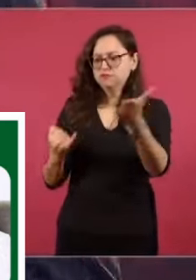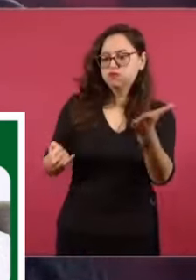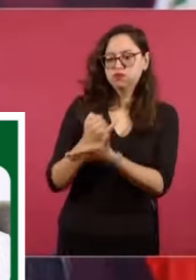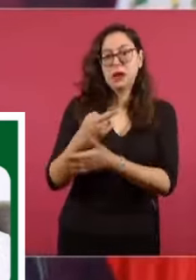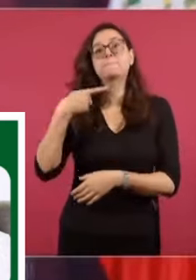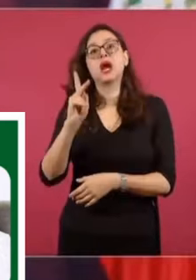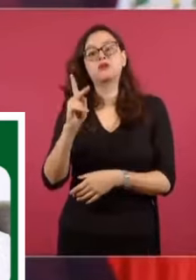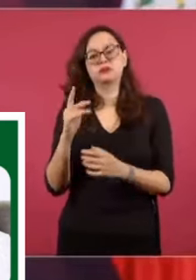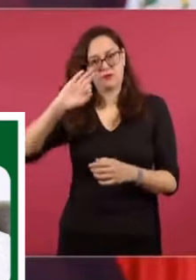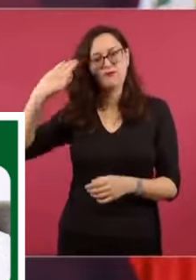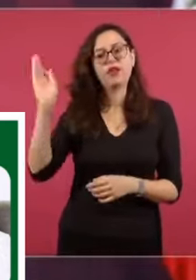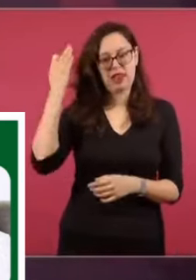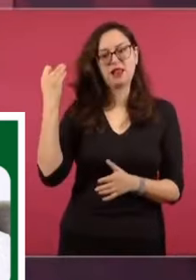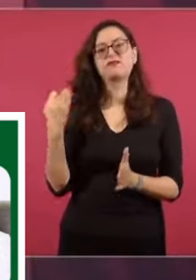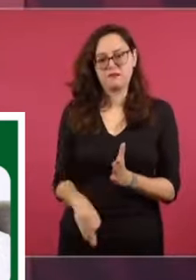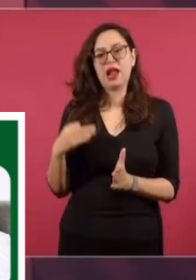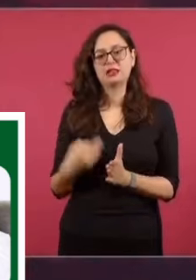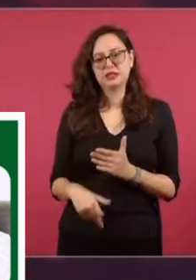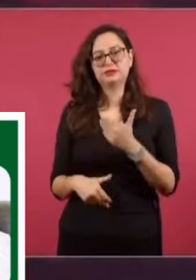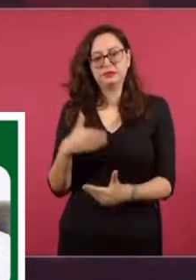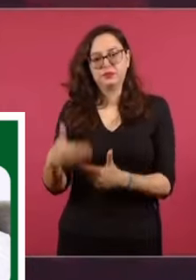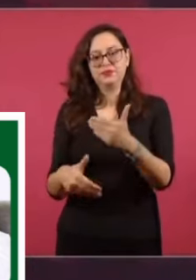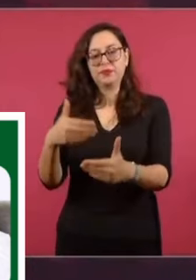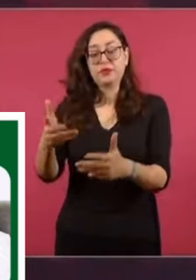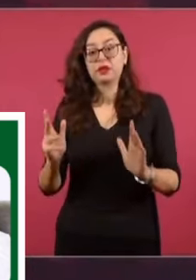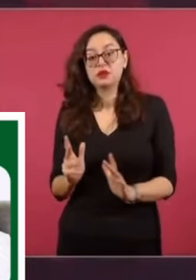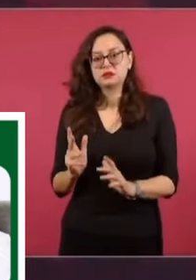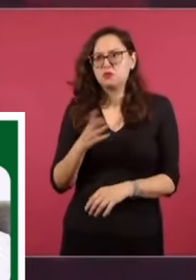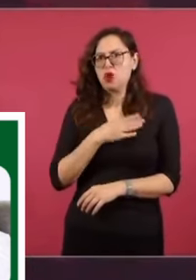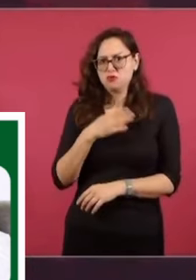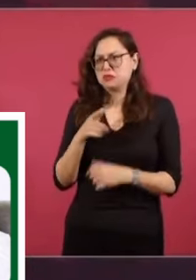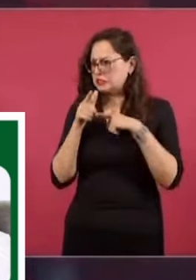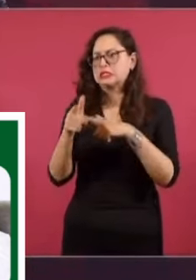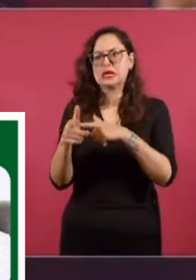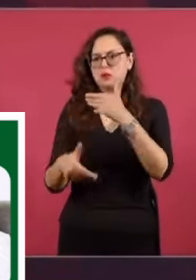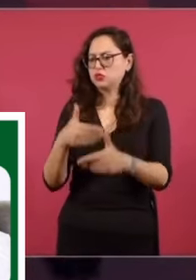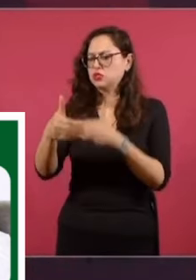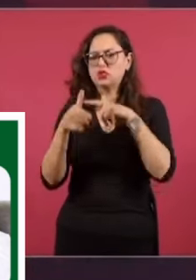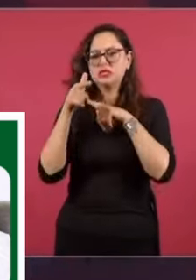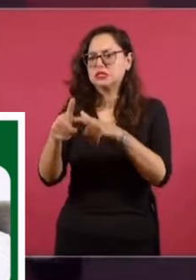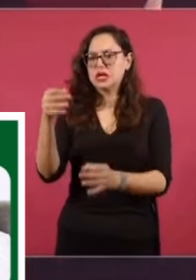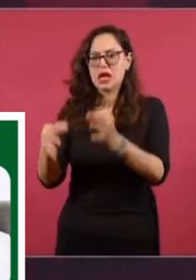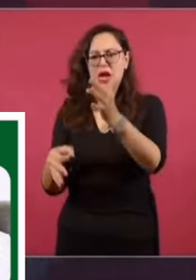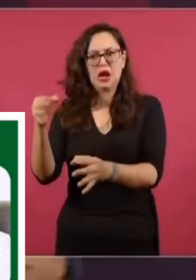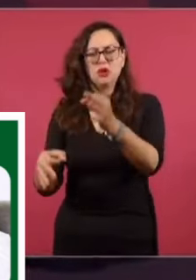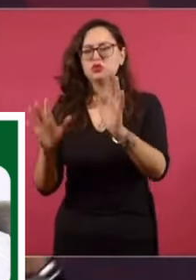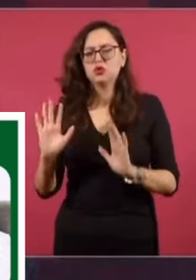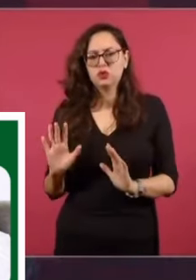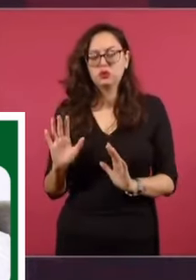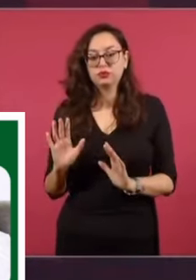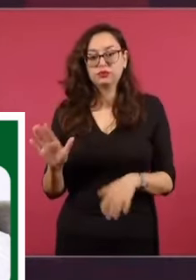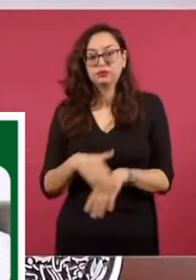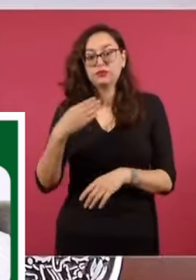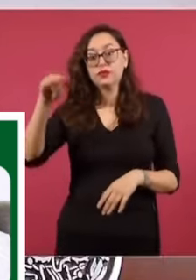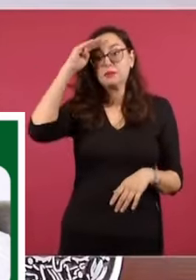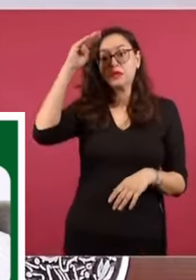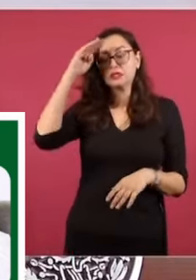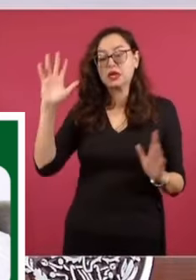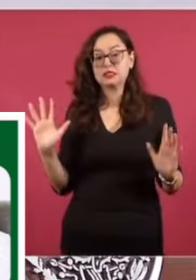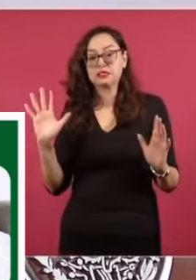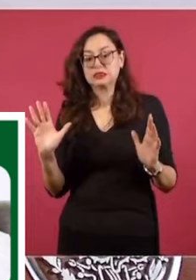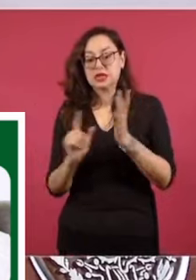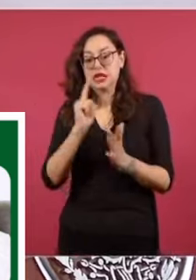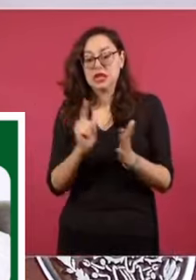piense de que nosotros queremos la ley del embudo, que nada más lo que buscamos es que las leyes